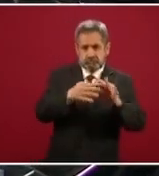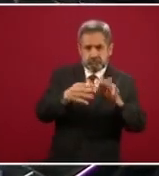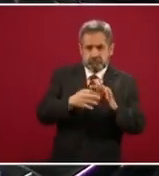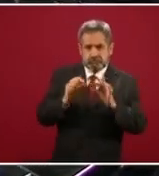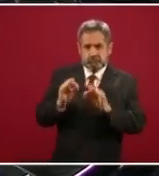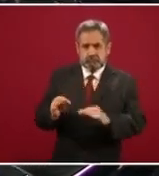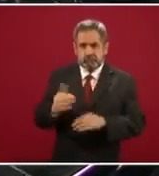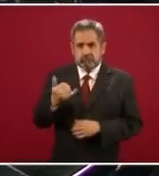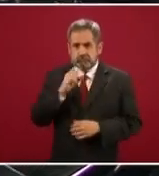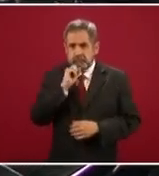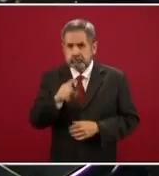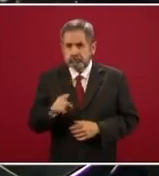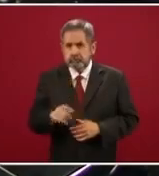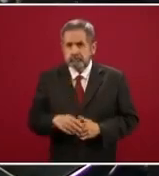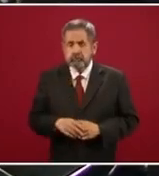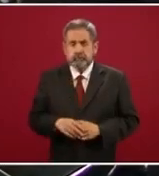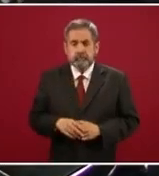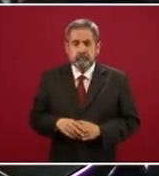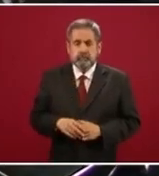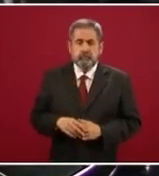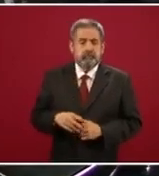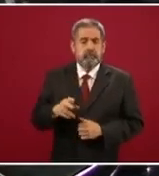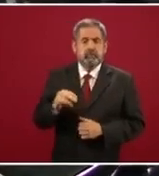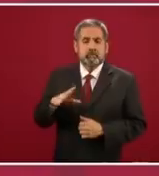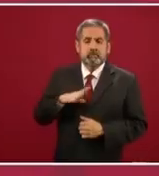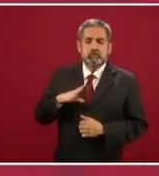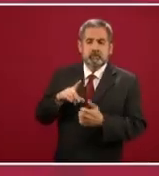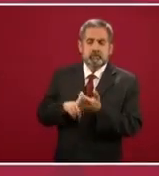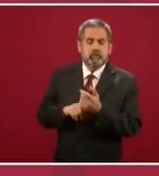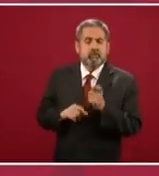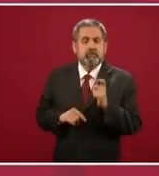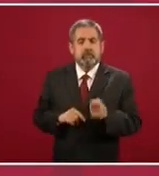y que no hubo